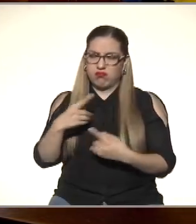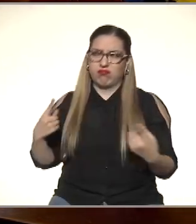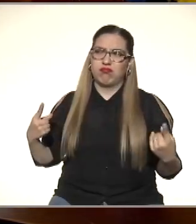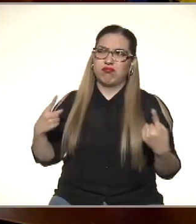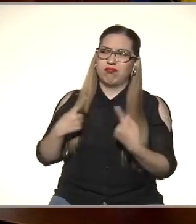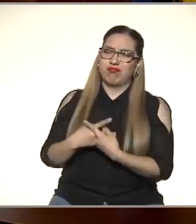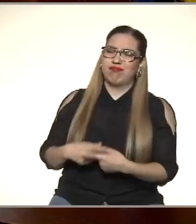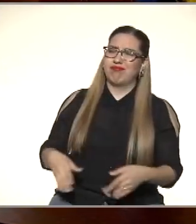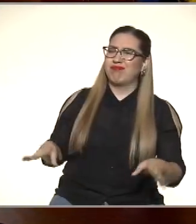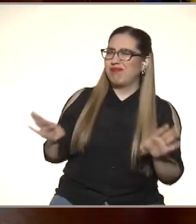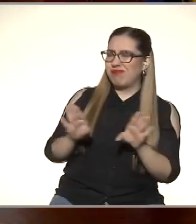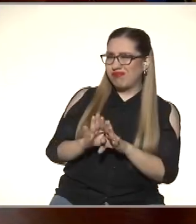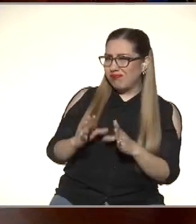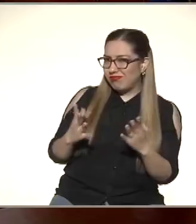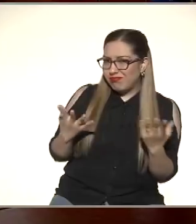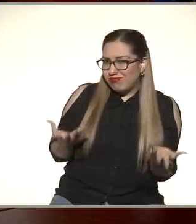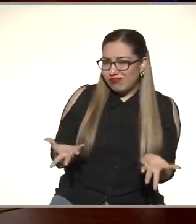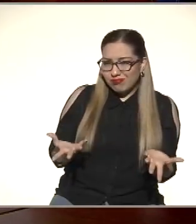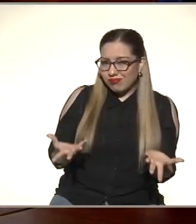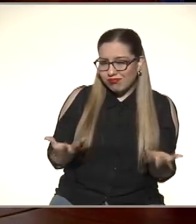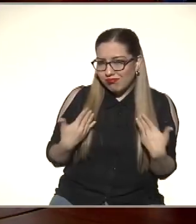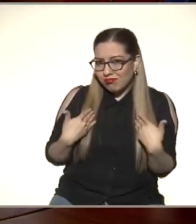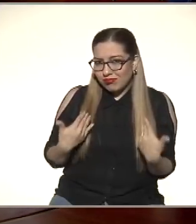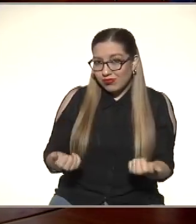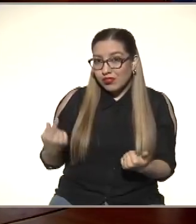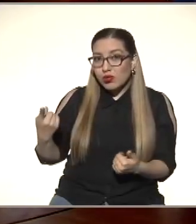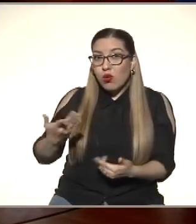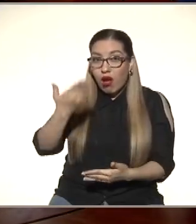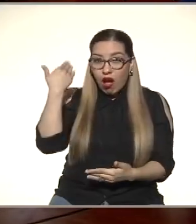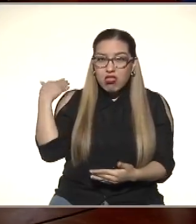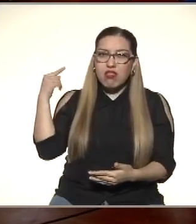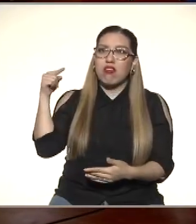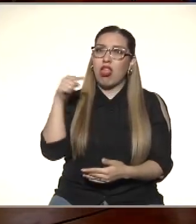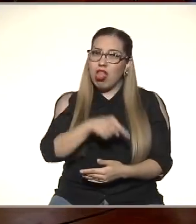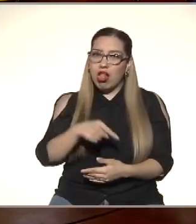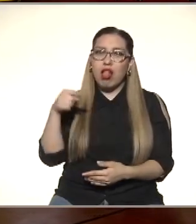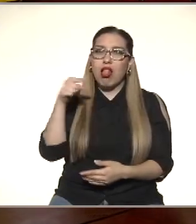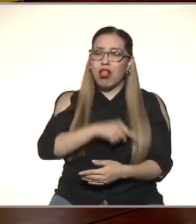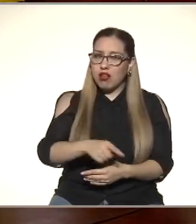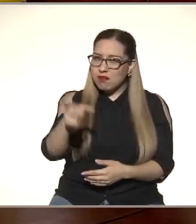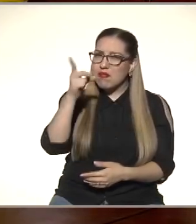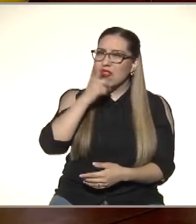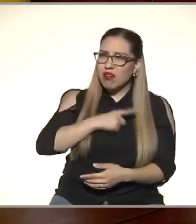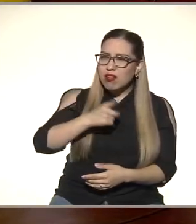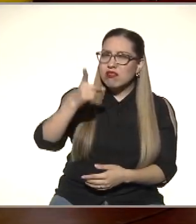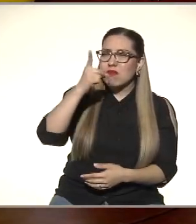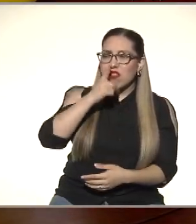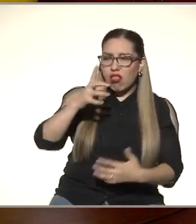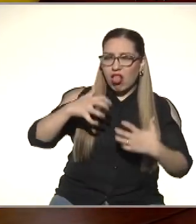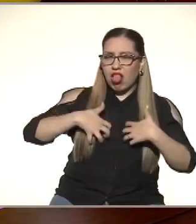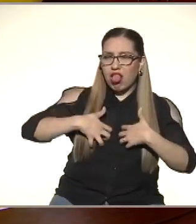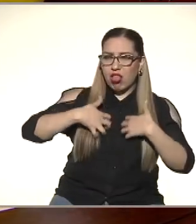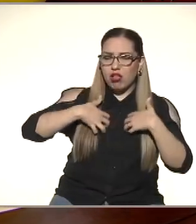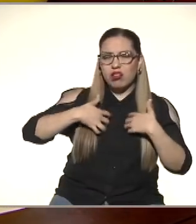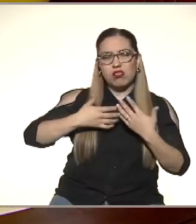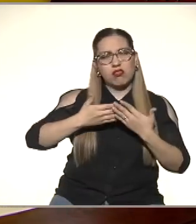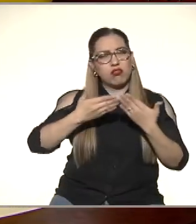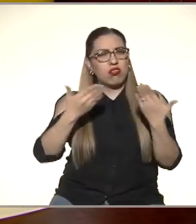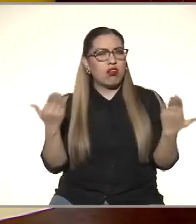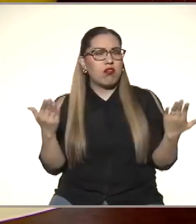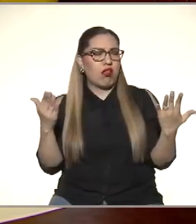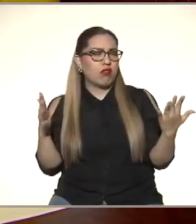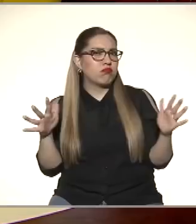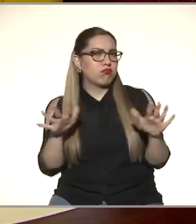ti porque dicen, pero ¿cómo? ¿No? Tanto me dijiste y tan enojada estabas y luego